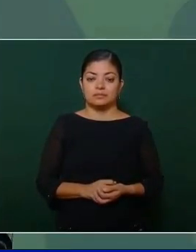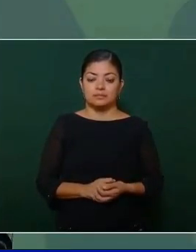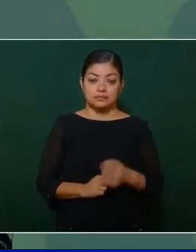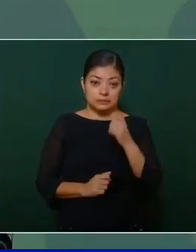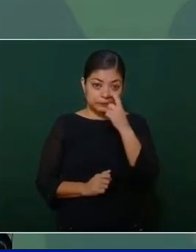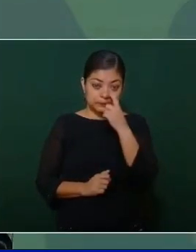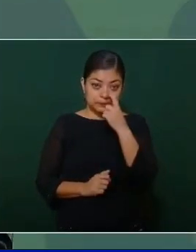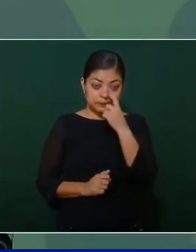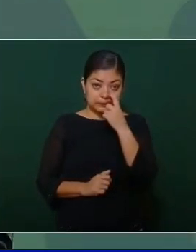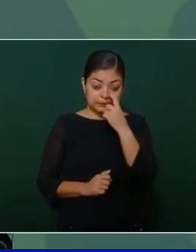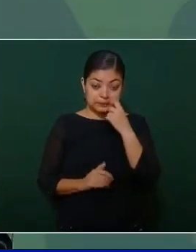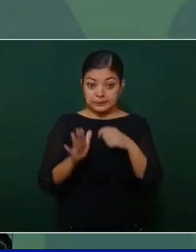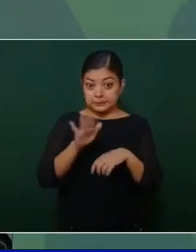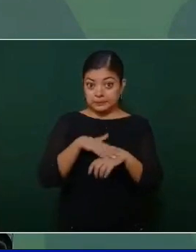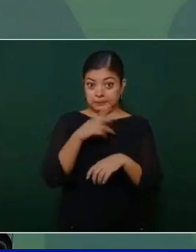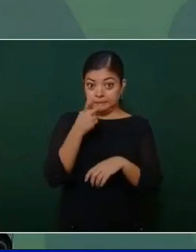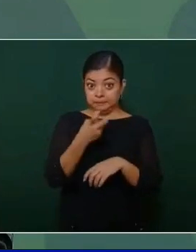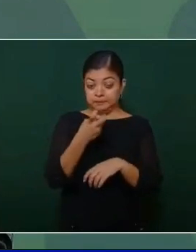Entonces, todo esto